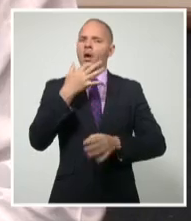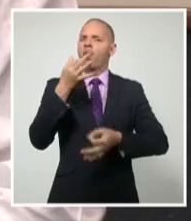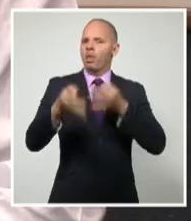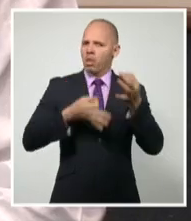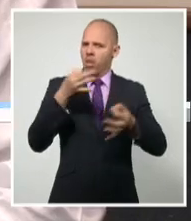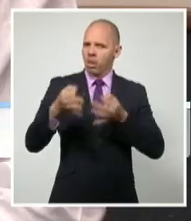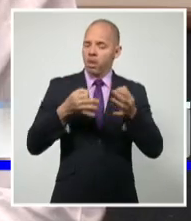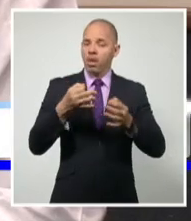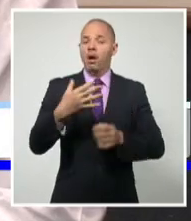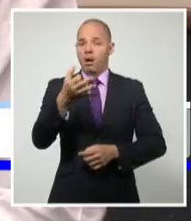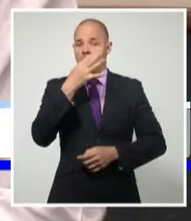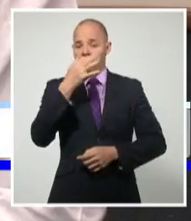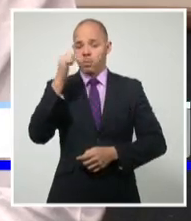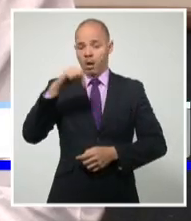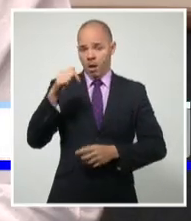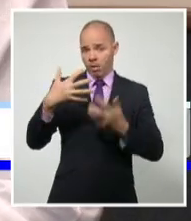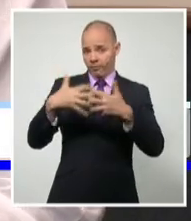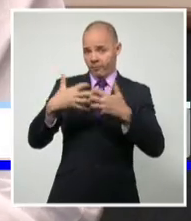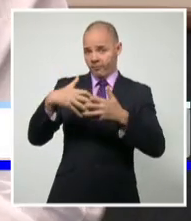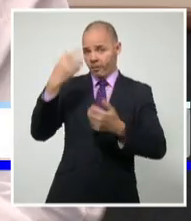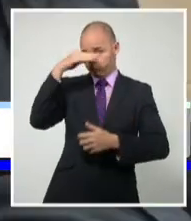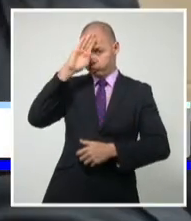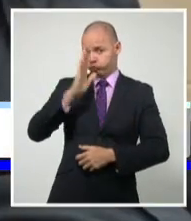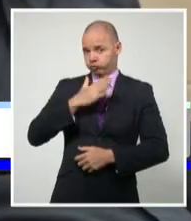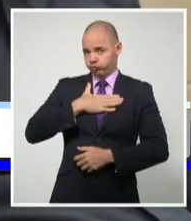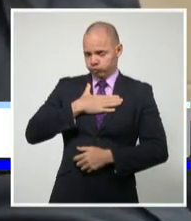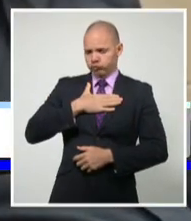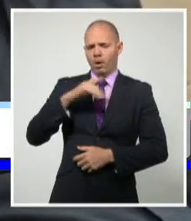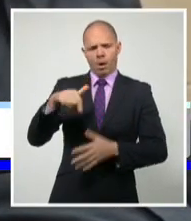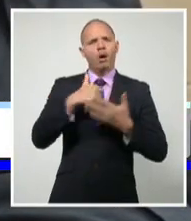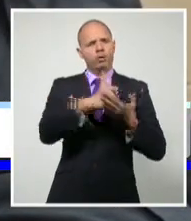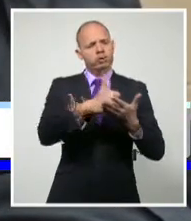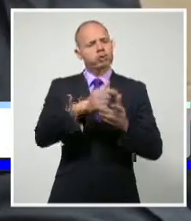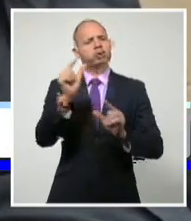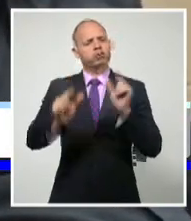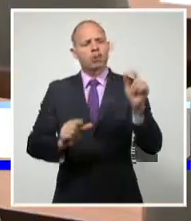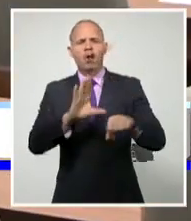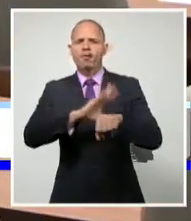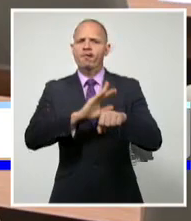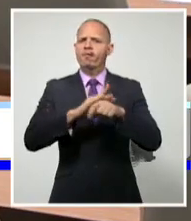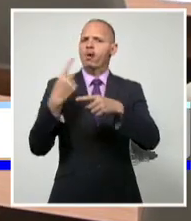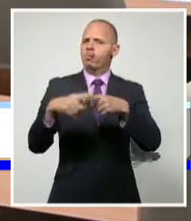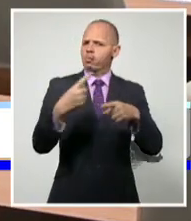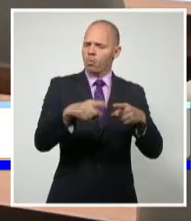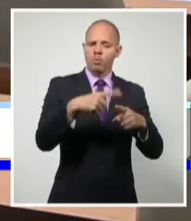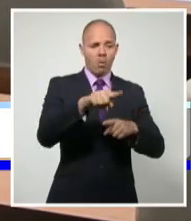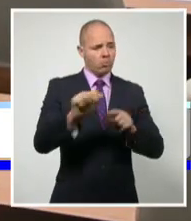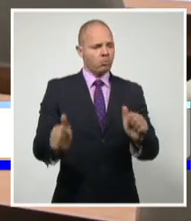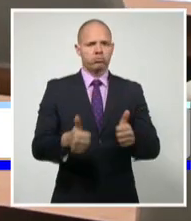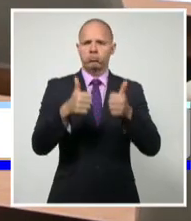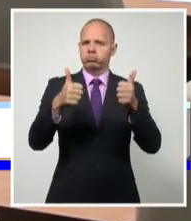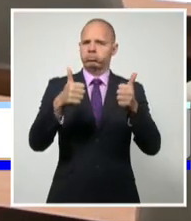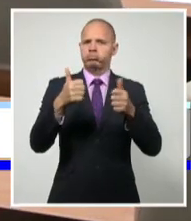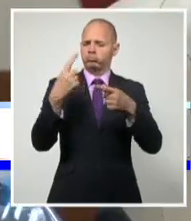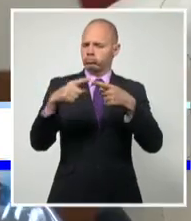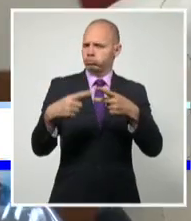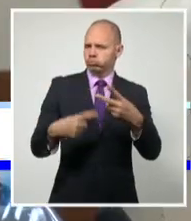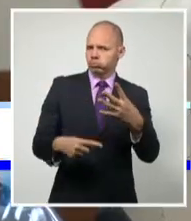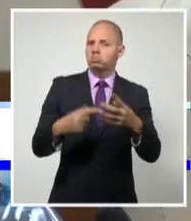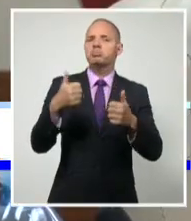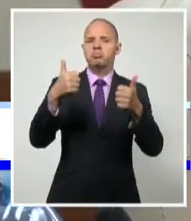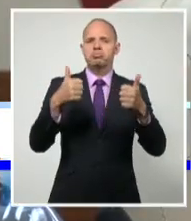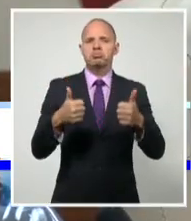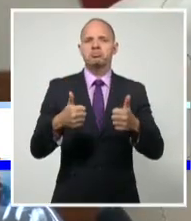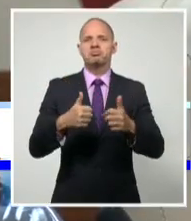de los medicamentos cubanos que logran salvar vidas de pacientes en estado críticos y graves y mejoran el estado clínico de